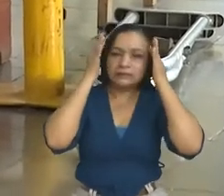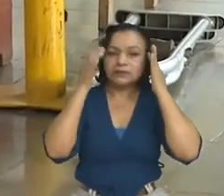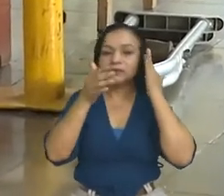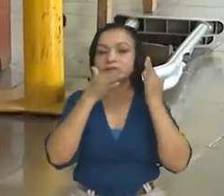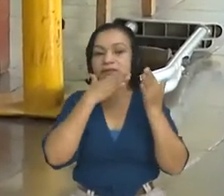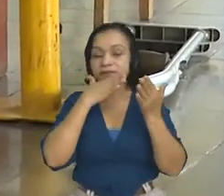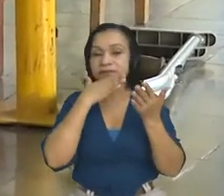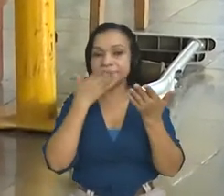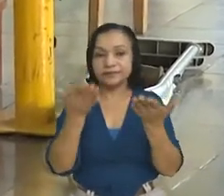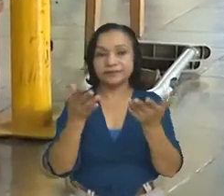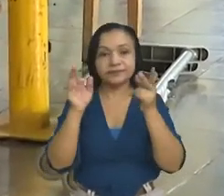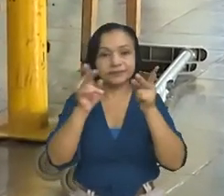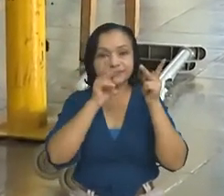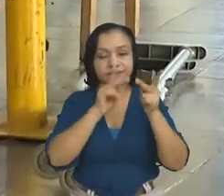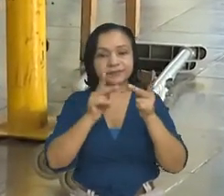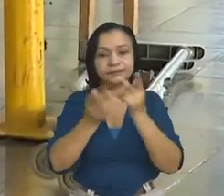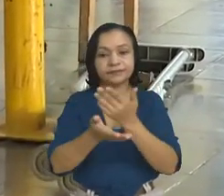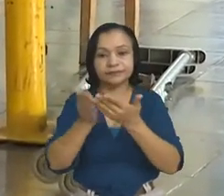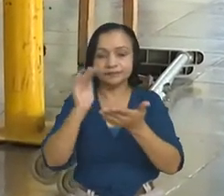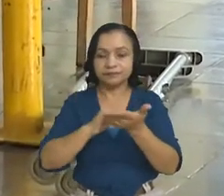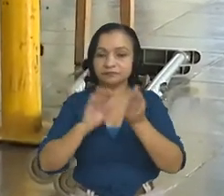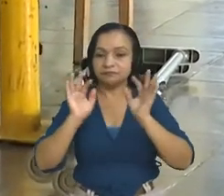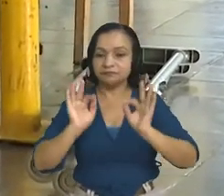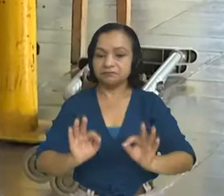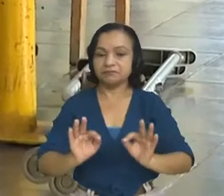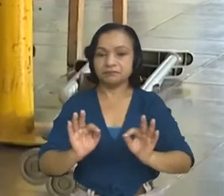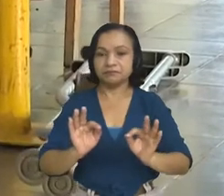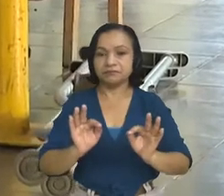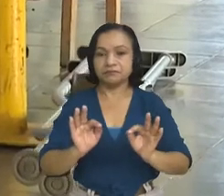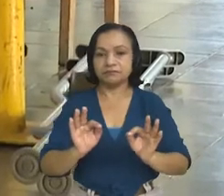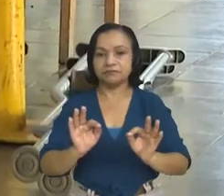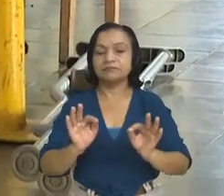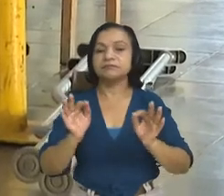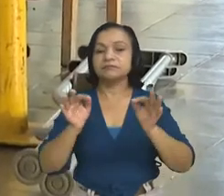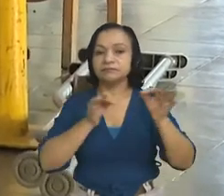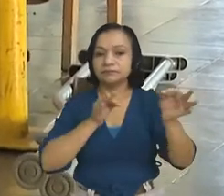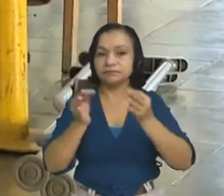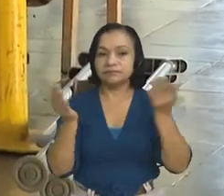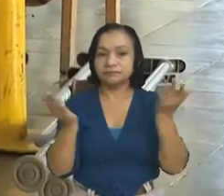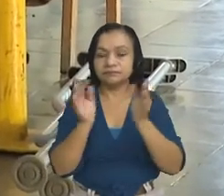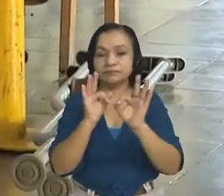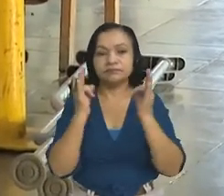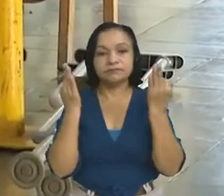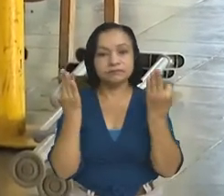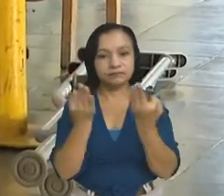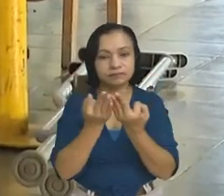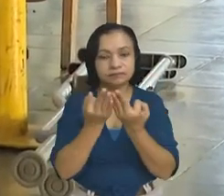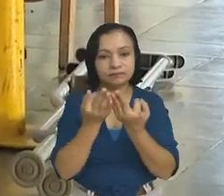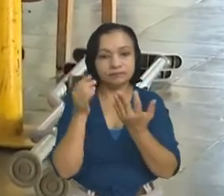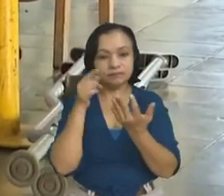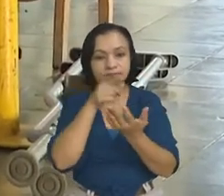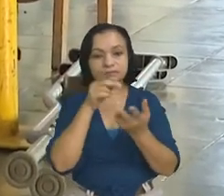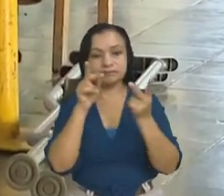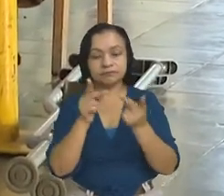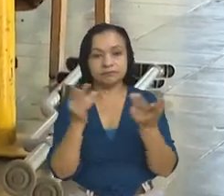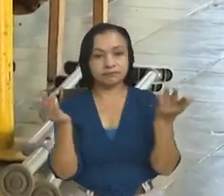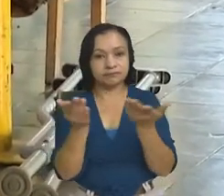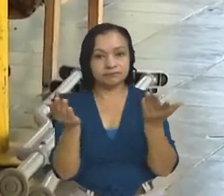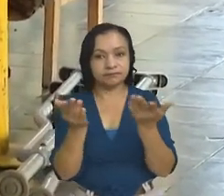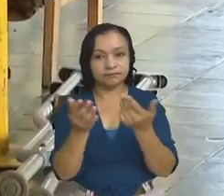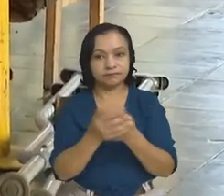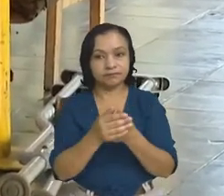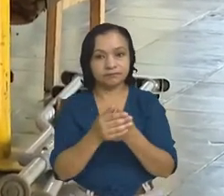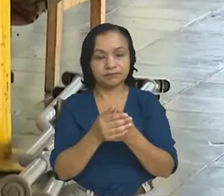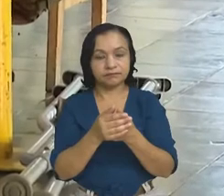difícil, y cuando ya la persona se ha recuperado, se ha integrado, y ese abordaje también de cómo la familia debe manejar a este caso, no solamente es